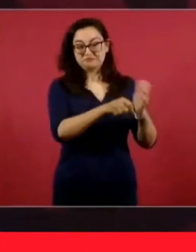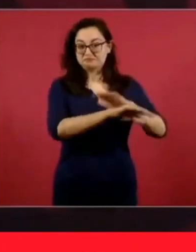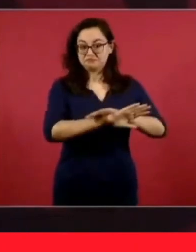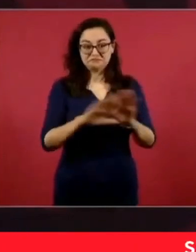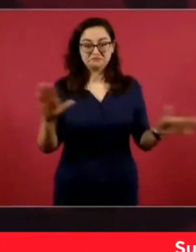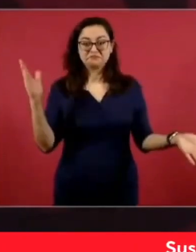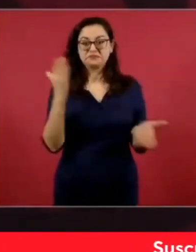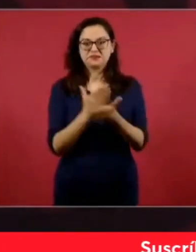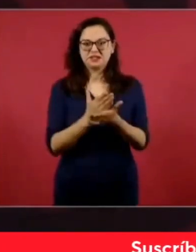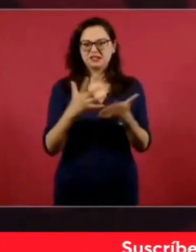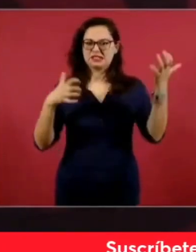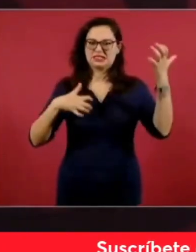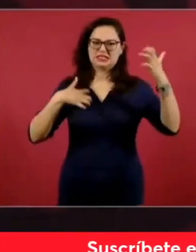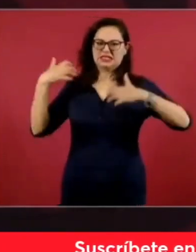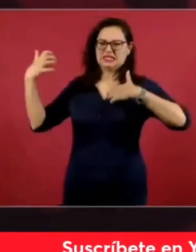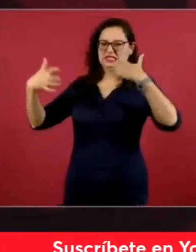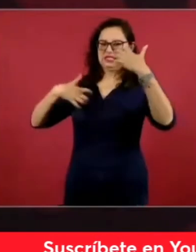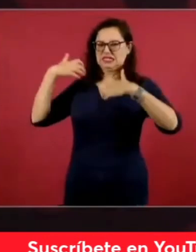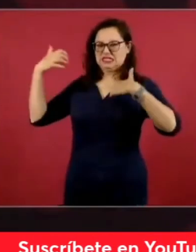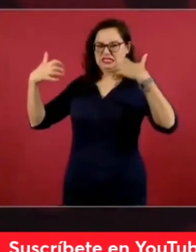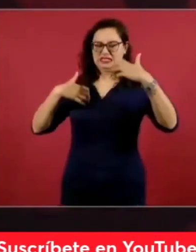La defensa